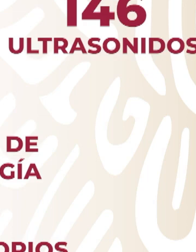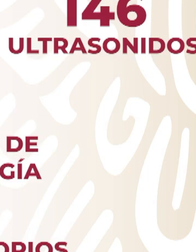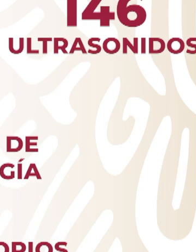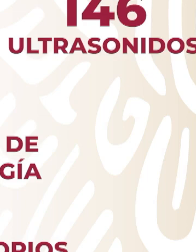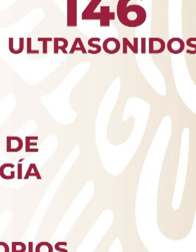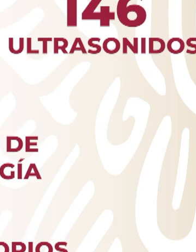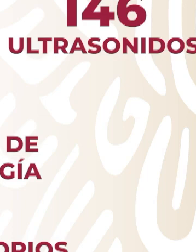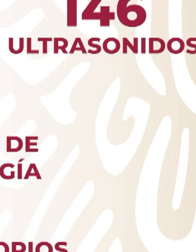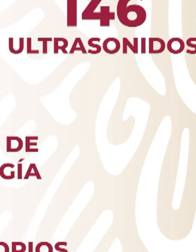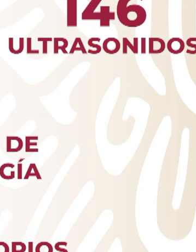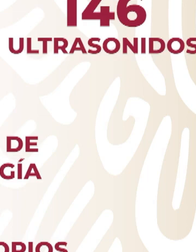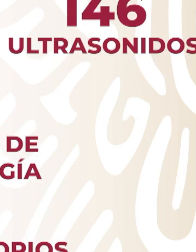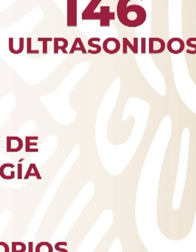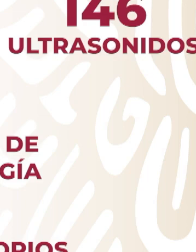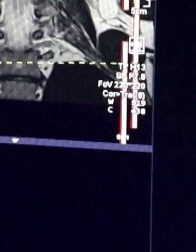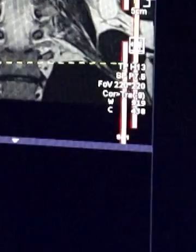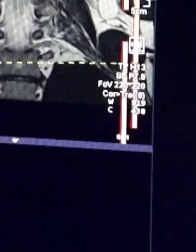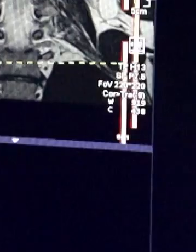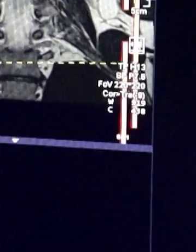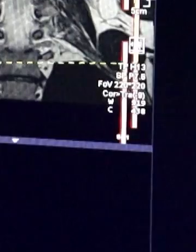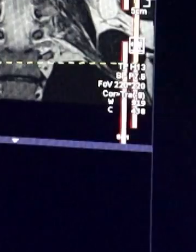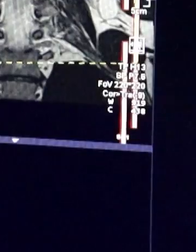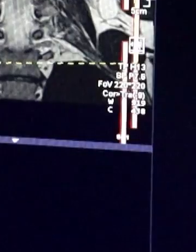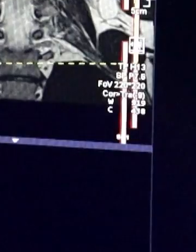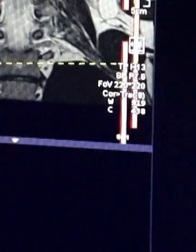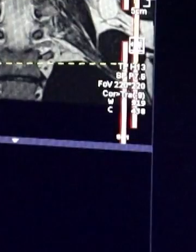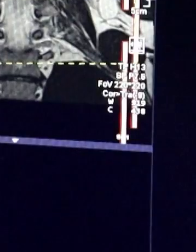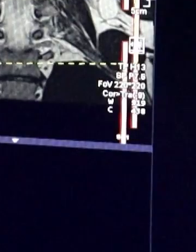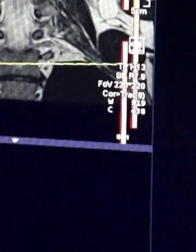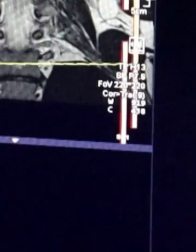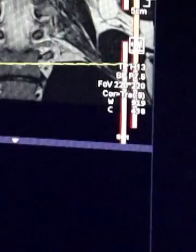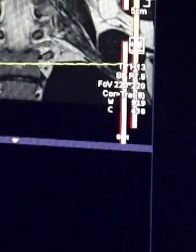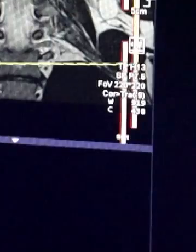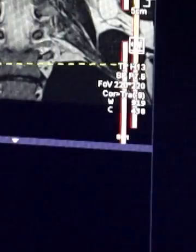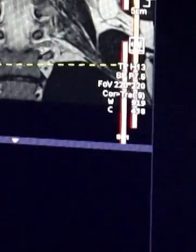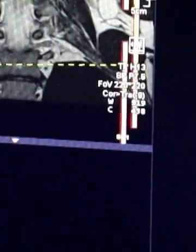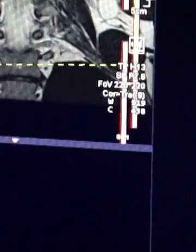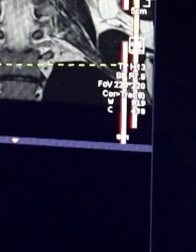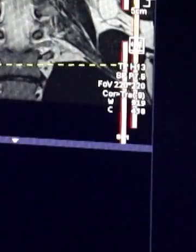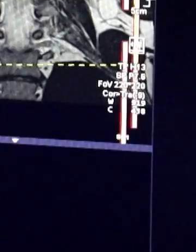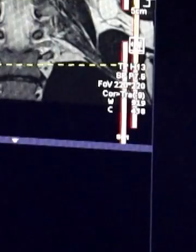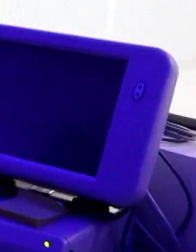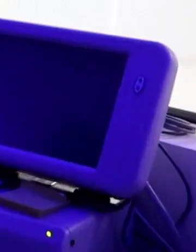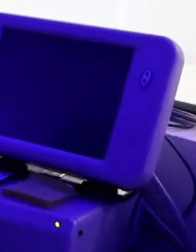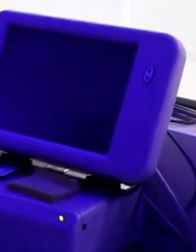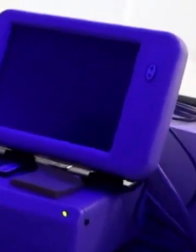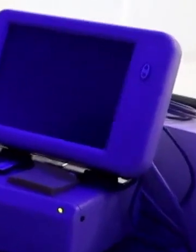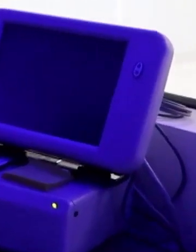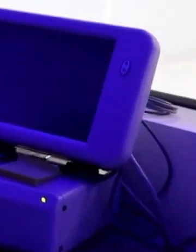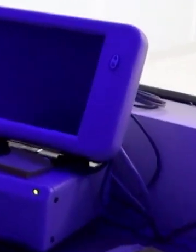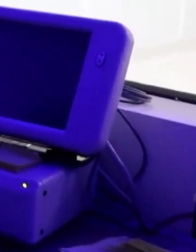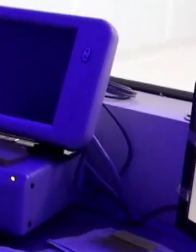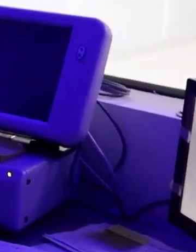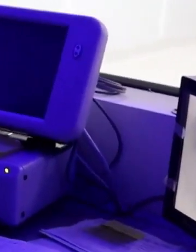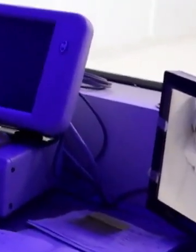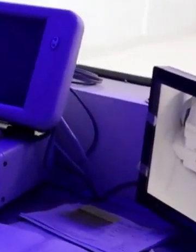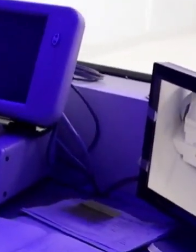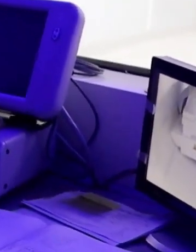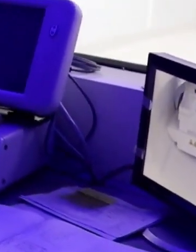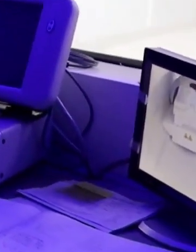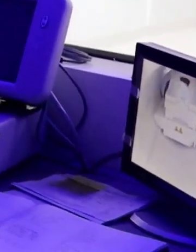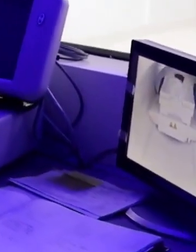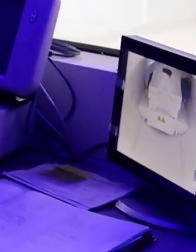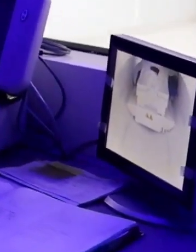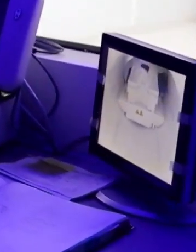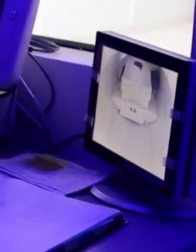imagenología también está compuesta por equipos de tomografía computarizada y resonancia magnética.